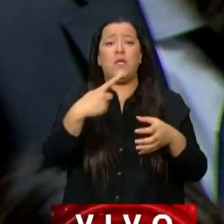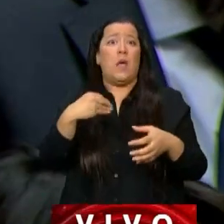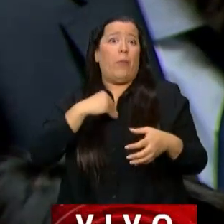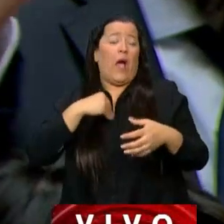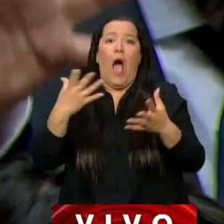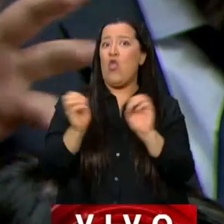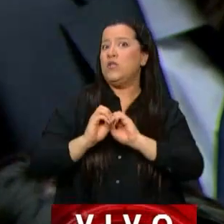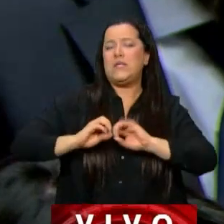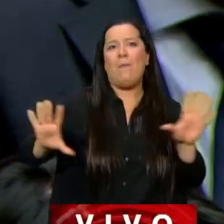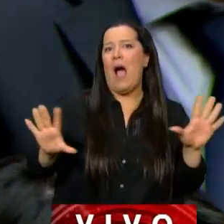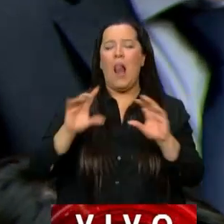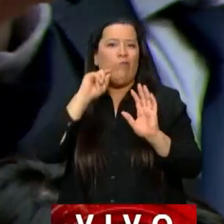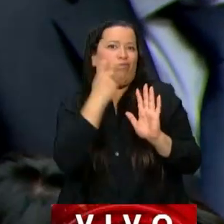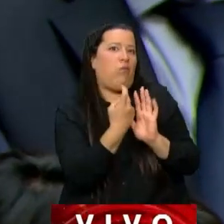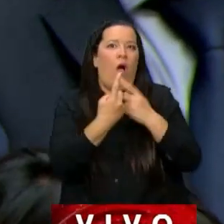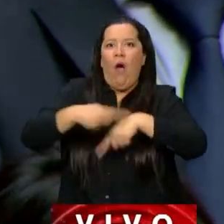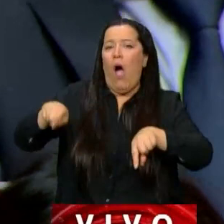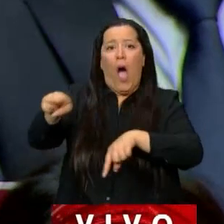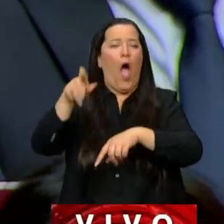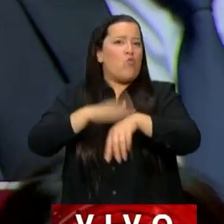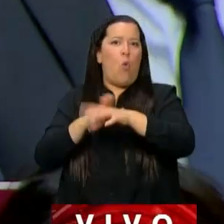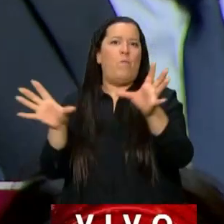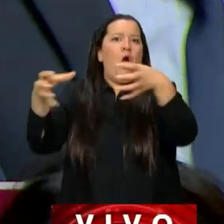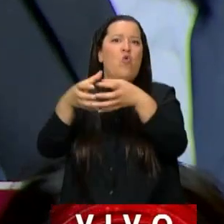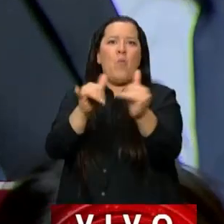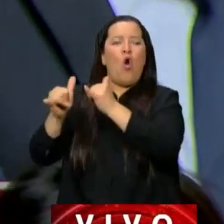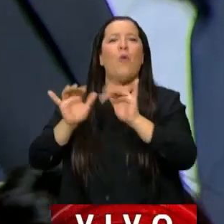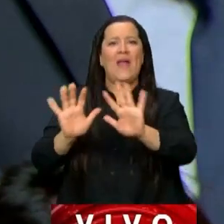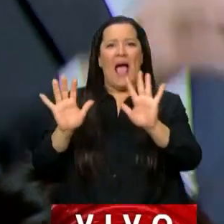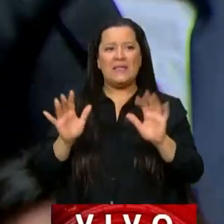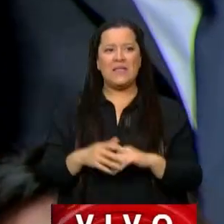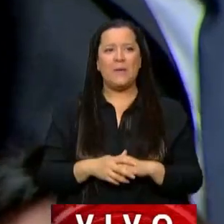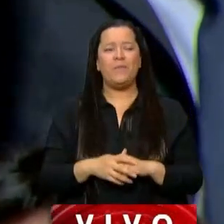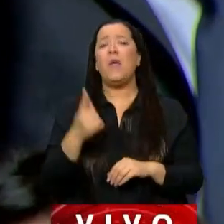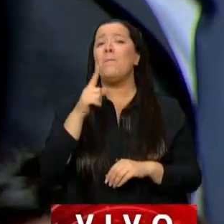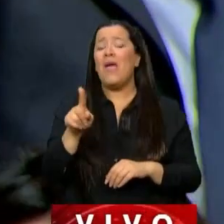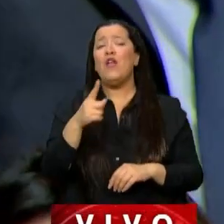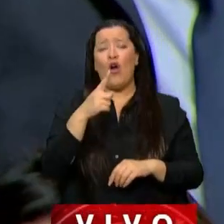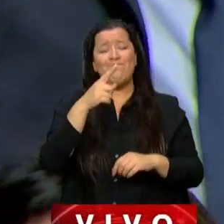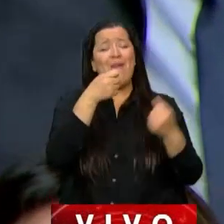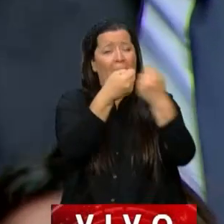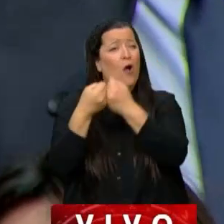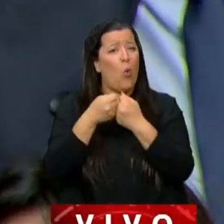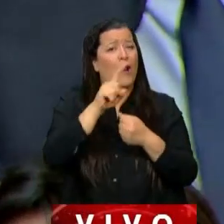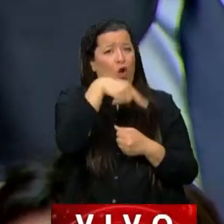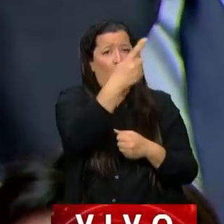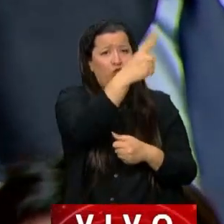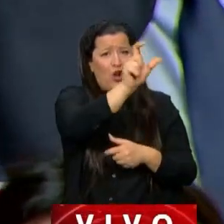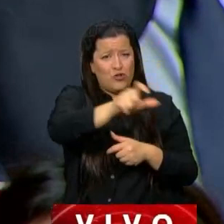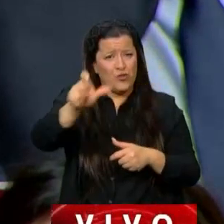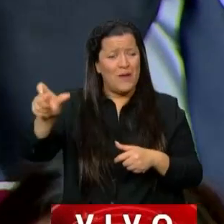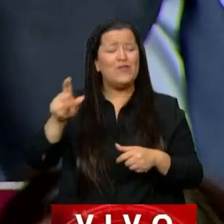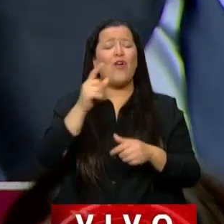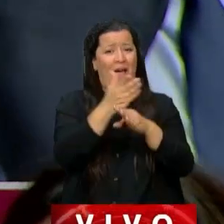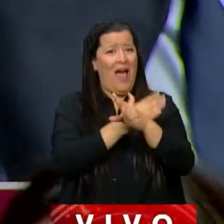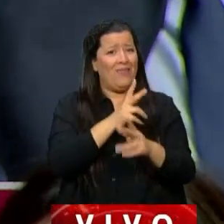pecado, lo malo, era lo que causó todo eso. Y resulta, y acá voy a coincidir con otras expresiones que también se dieron antes,